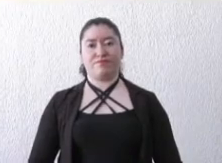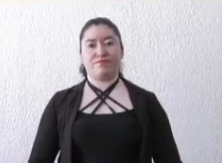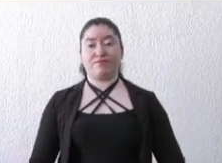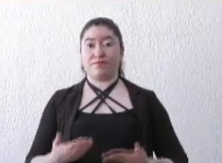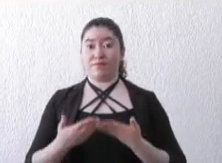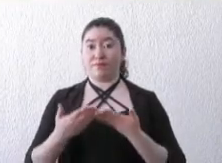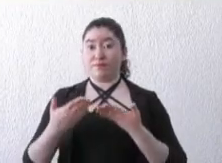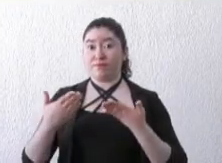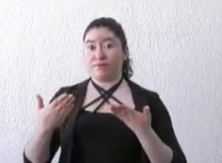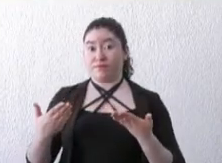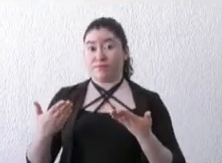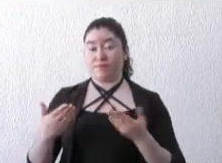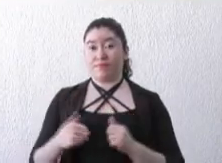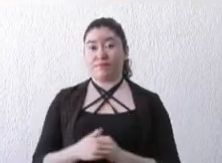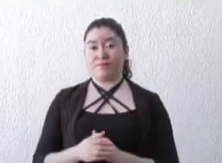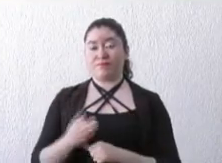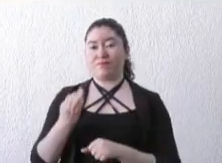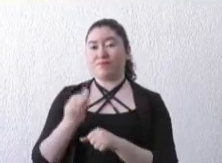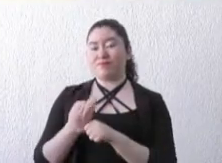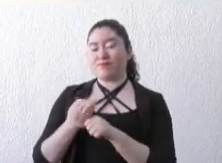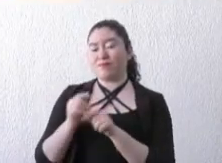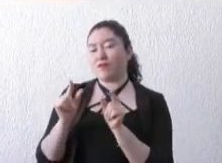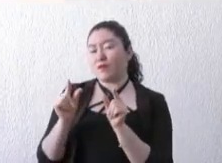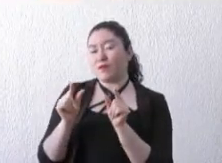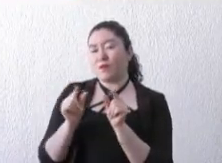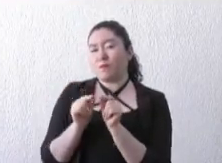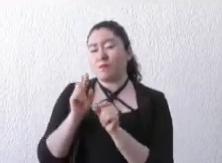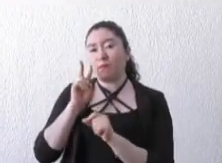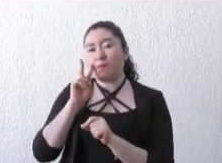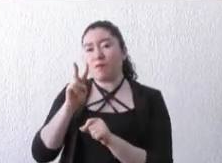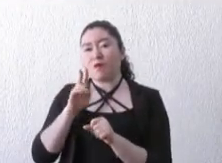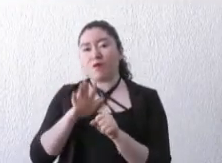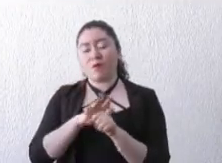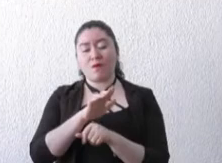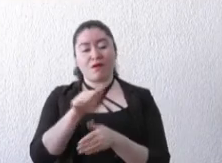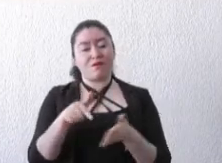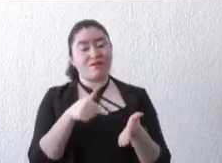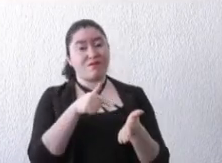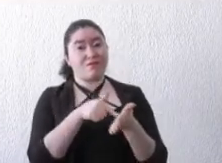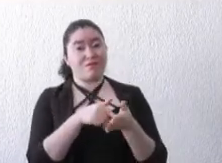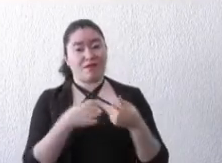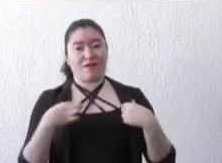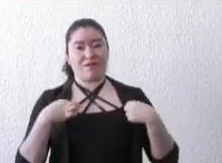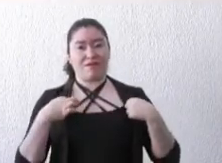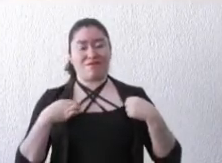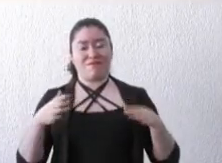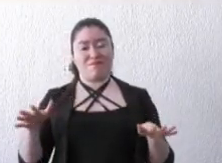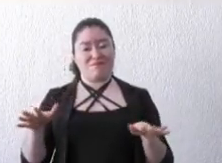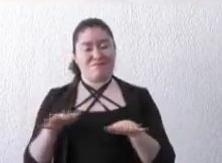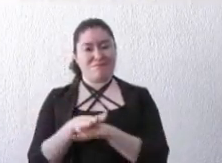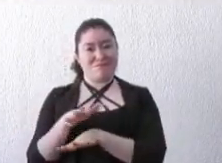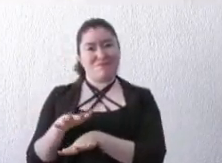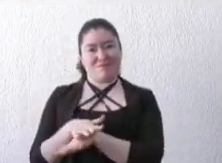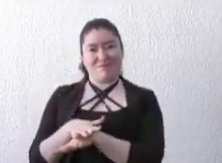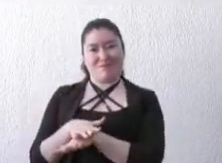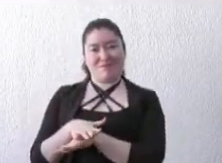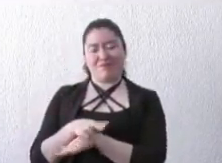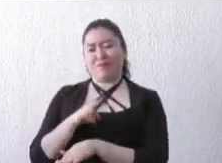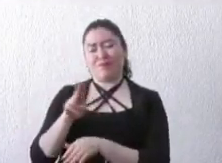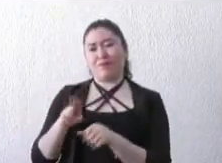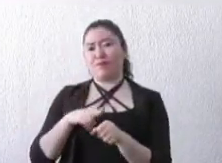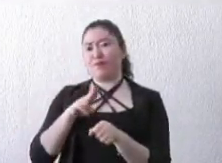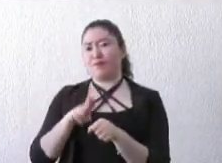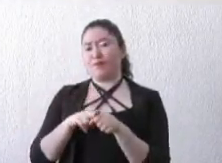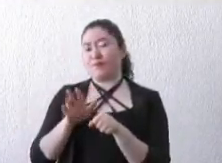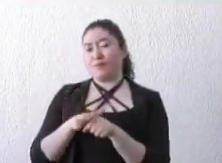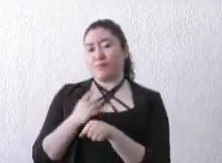Vamos a ver con mucha brevedad un camerino que es el camerino tipo,